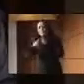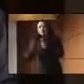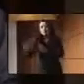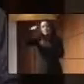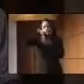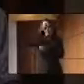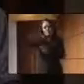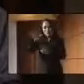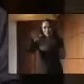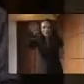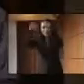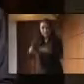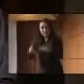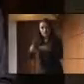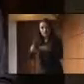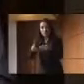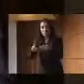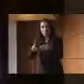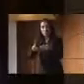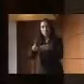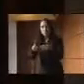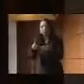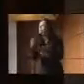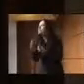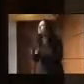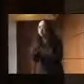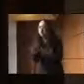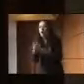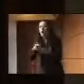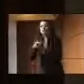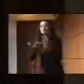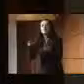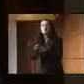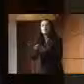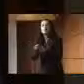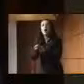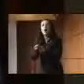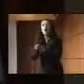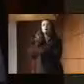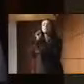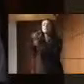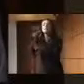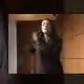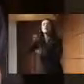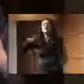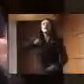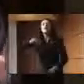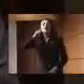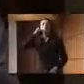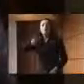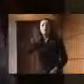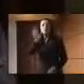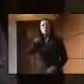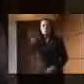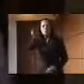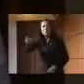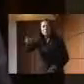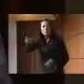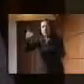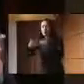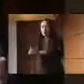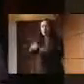con discapacidad, lo que están haciendo es vulnerando sus derechos humanos. Y obviamente